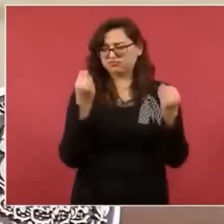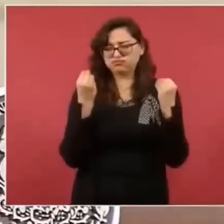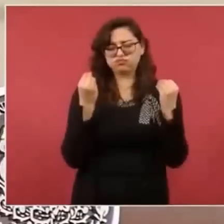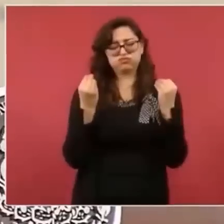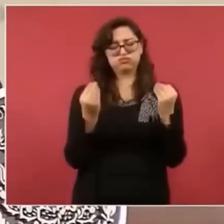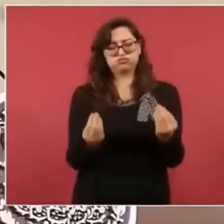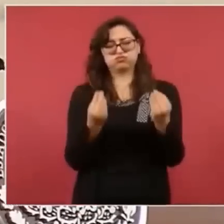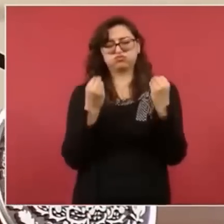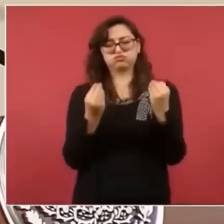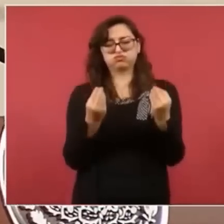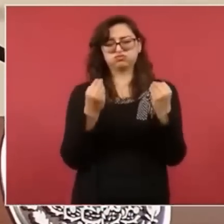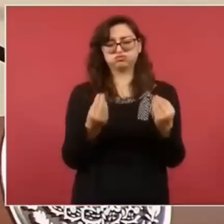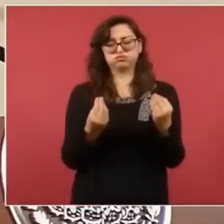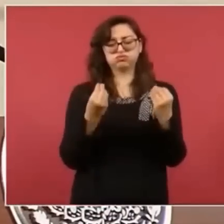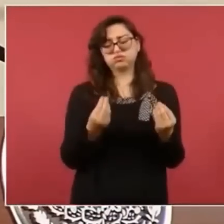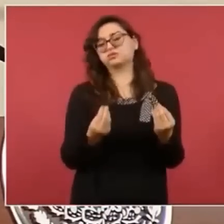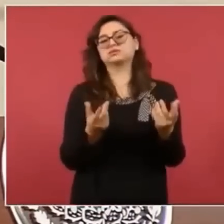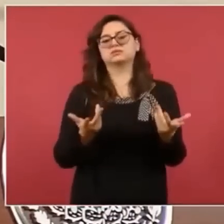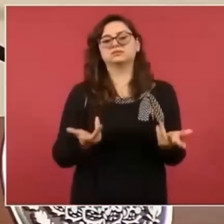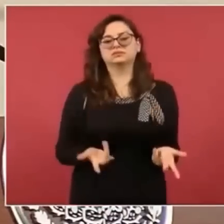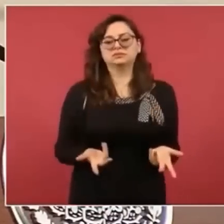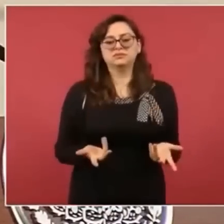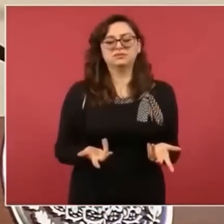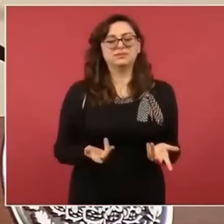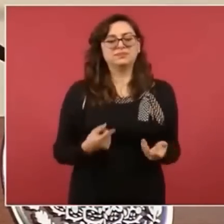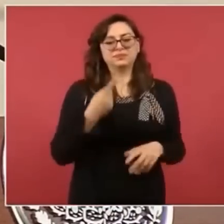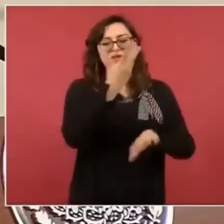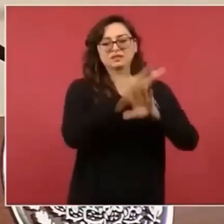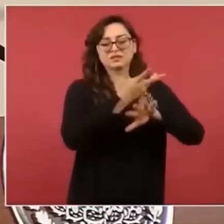el papel de los embajadores de Estados Unidos en México,